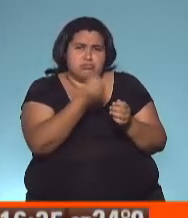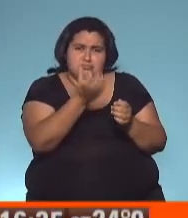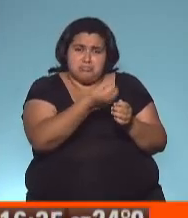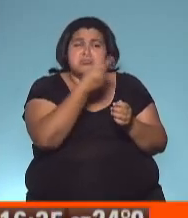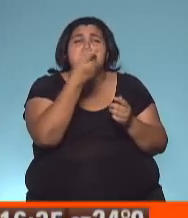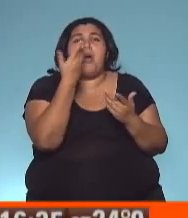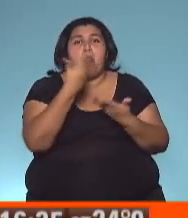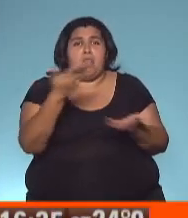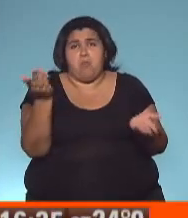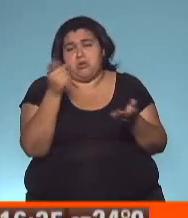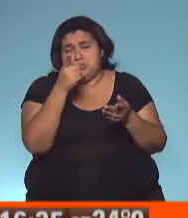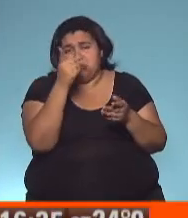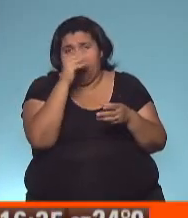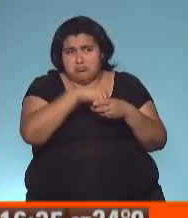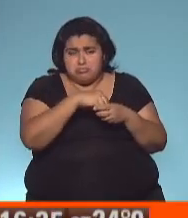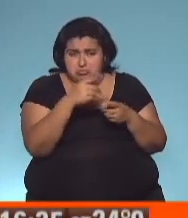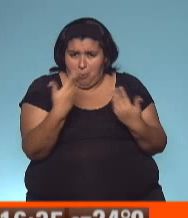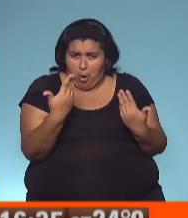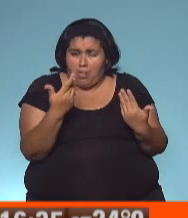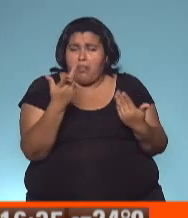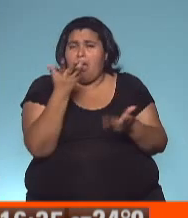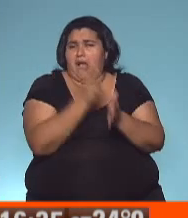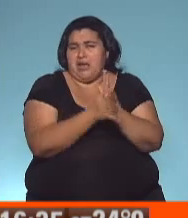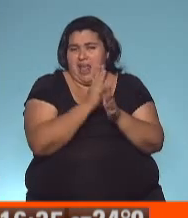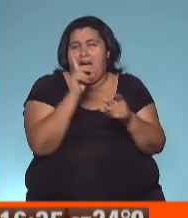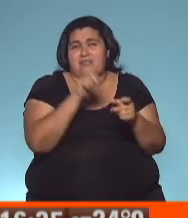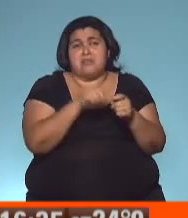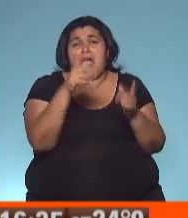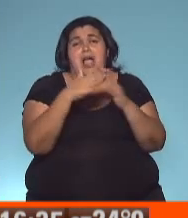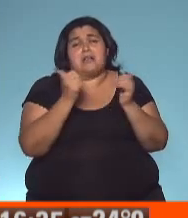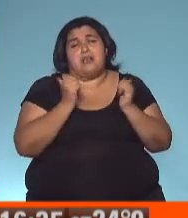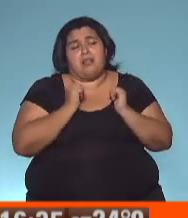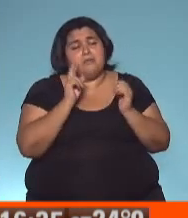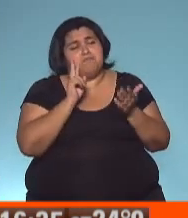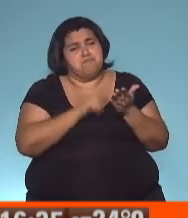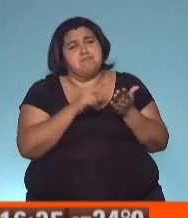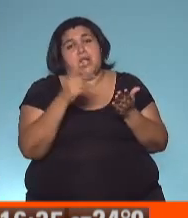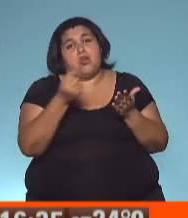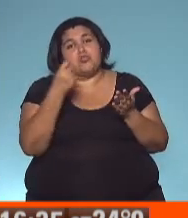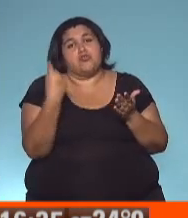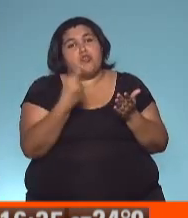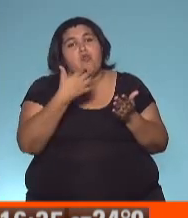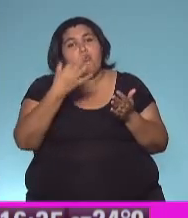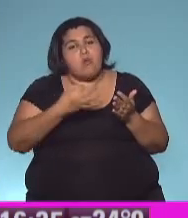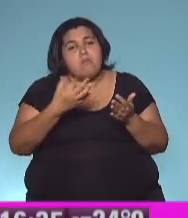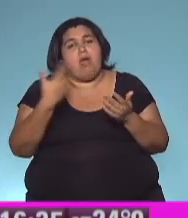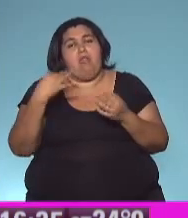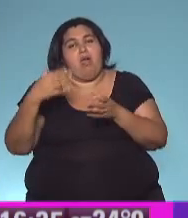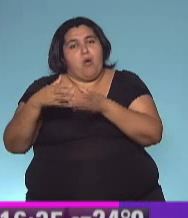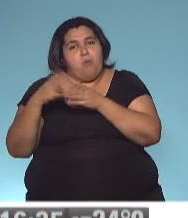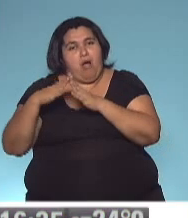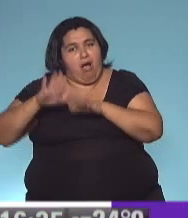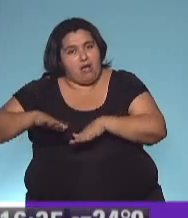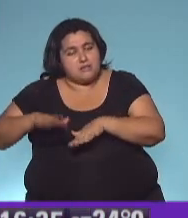vivir y disfrutar desde su casa, porque hay que estar en nuestros hogares, hay que cumplir con la cuarentena, hay que cuidarse. Y también